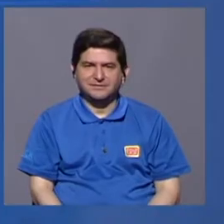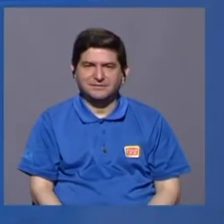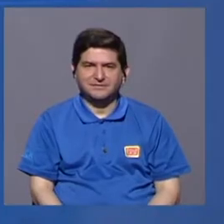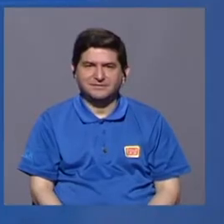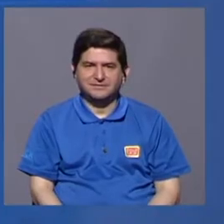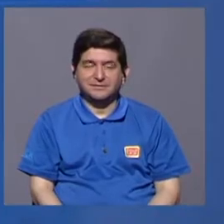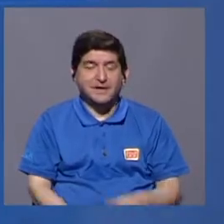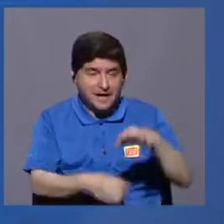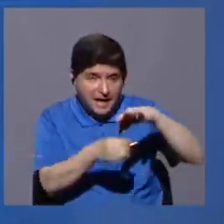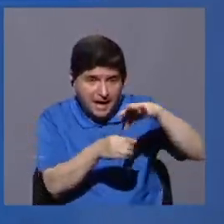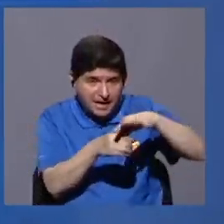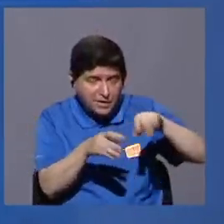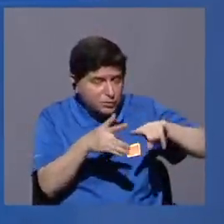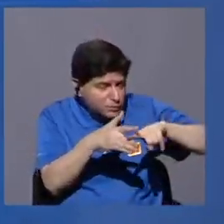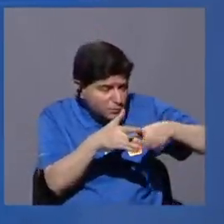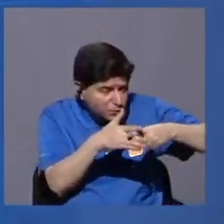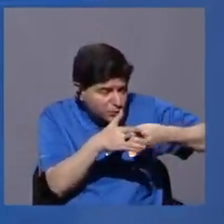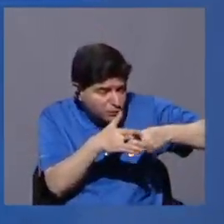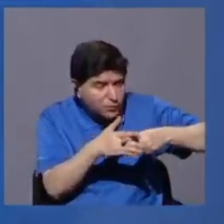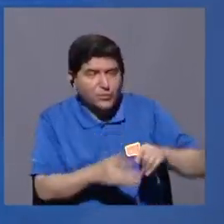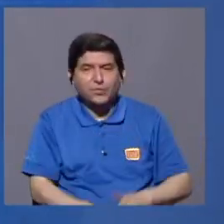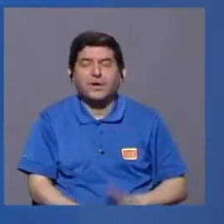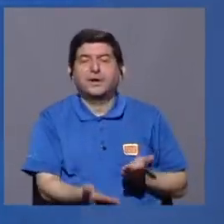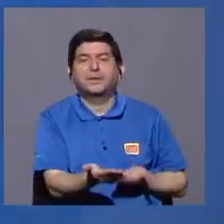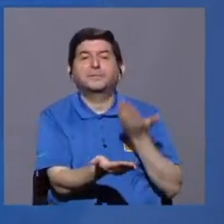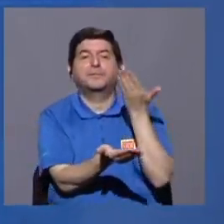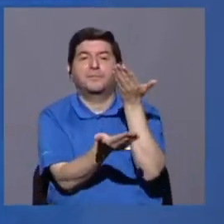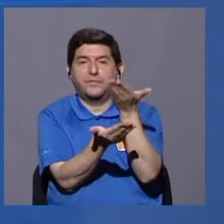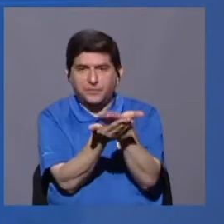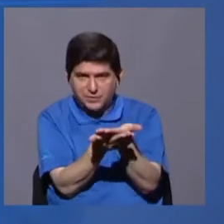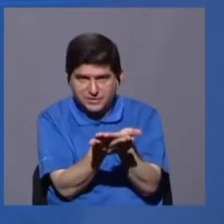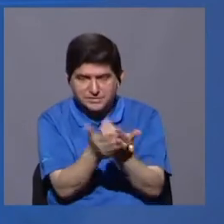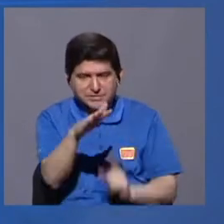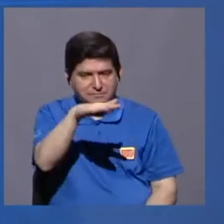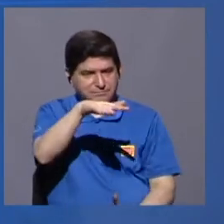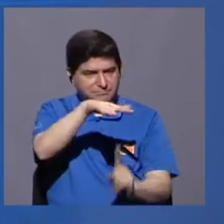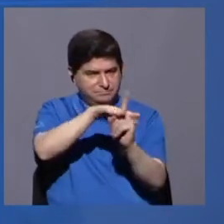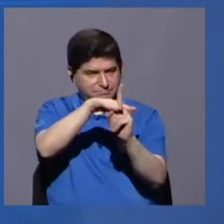La agricultura regenerativa es una propuesta que surgió